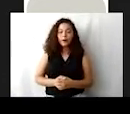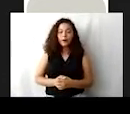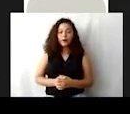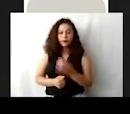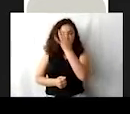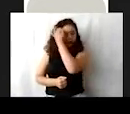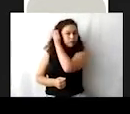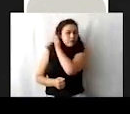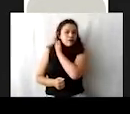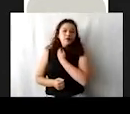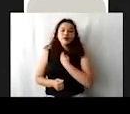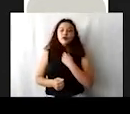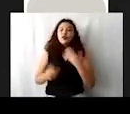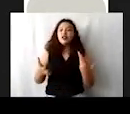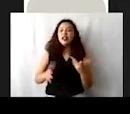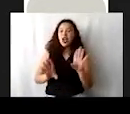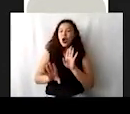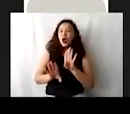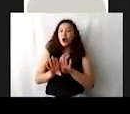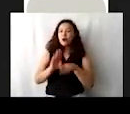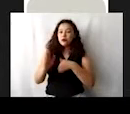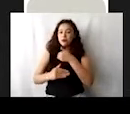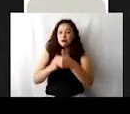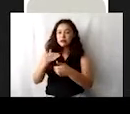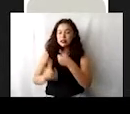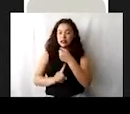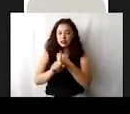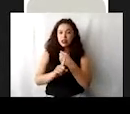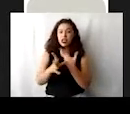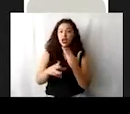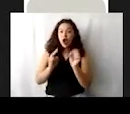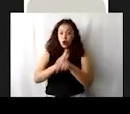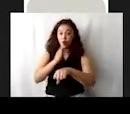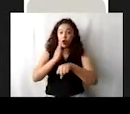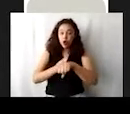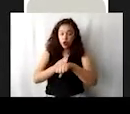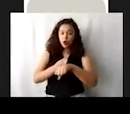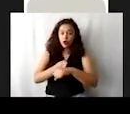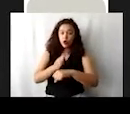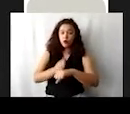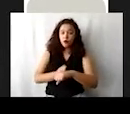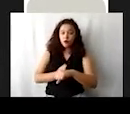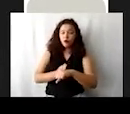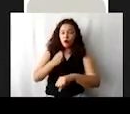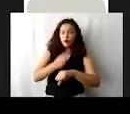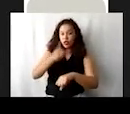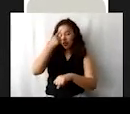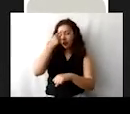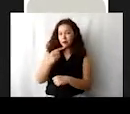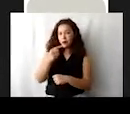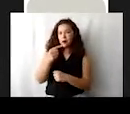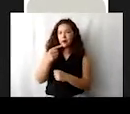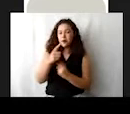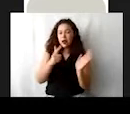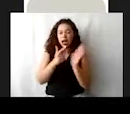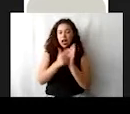Pues unas consecuencias desde multas, que se cometa el delito de defraudación fiscal por no haberse localizado